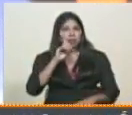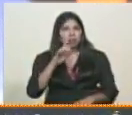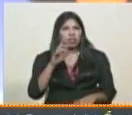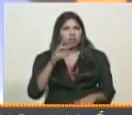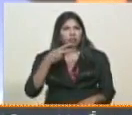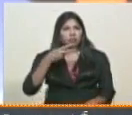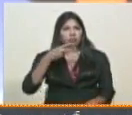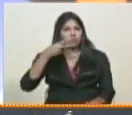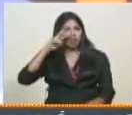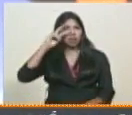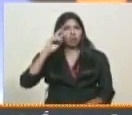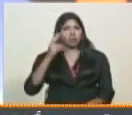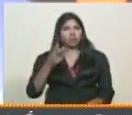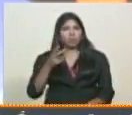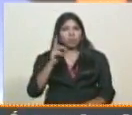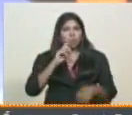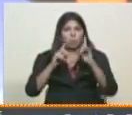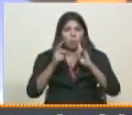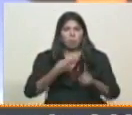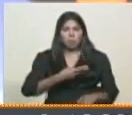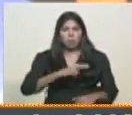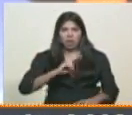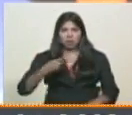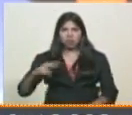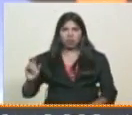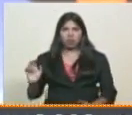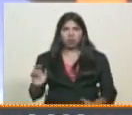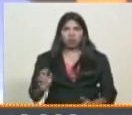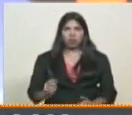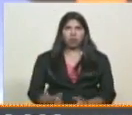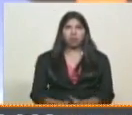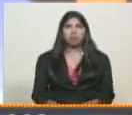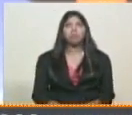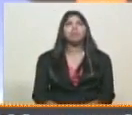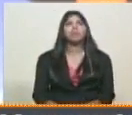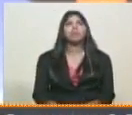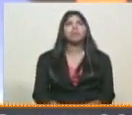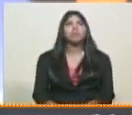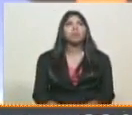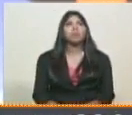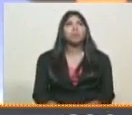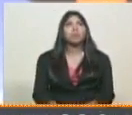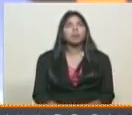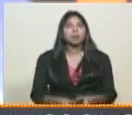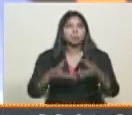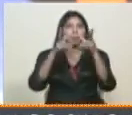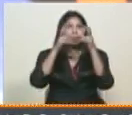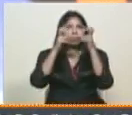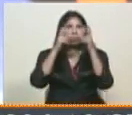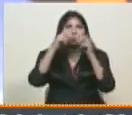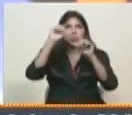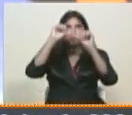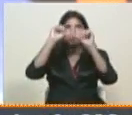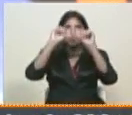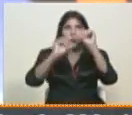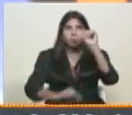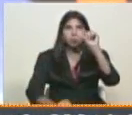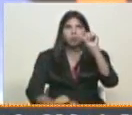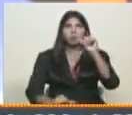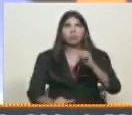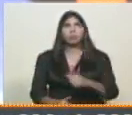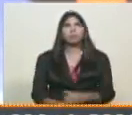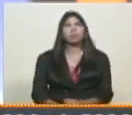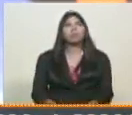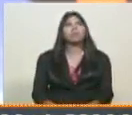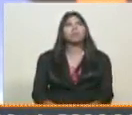presentando les a ustedes parte de lo que fue su participación allí y vamos a escuchar de inmediato el suelo puntual que dijo